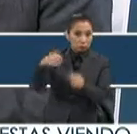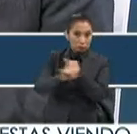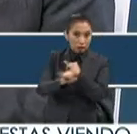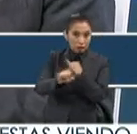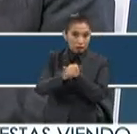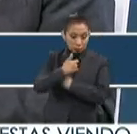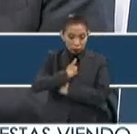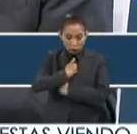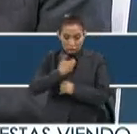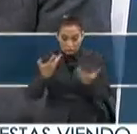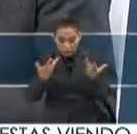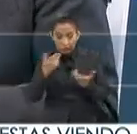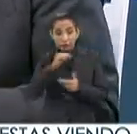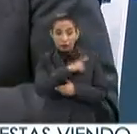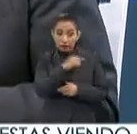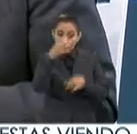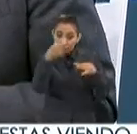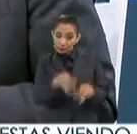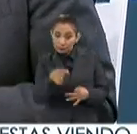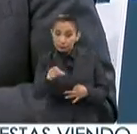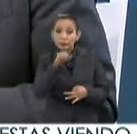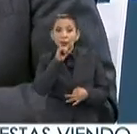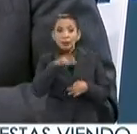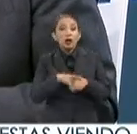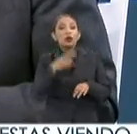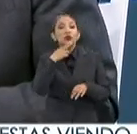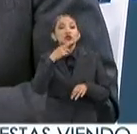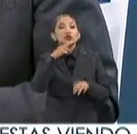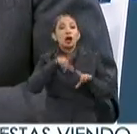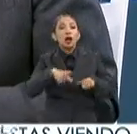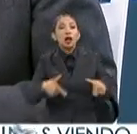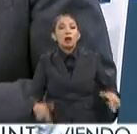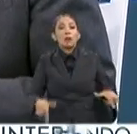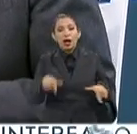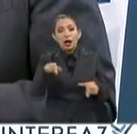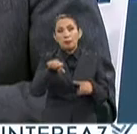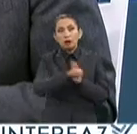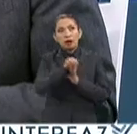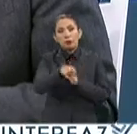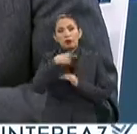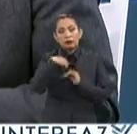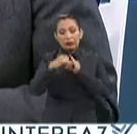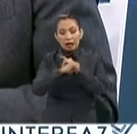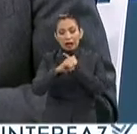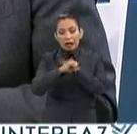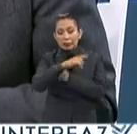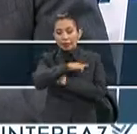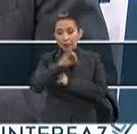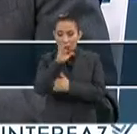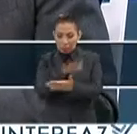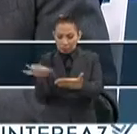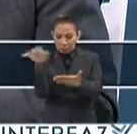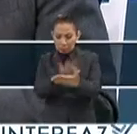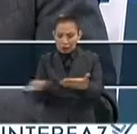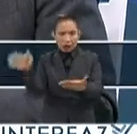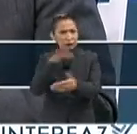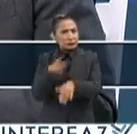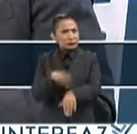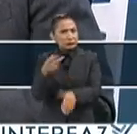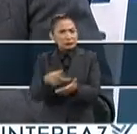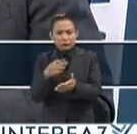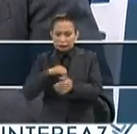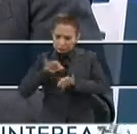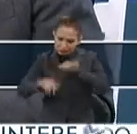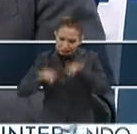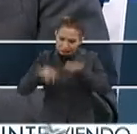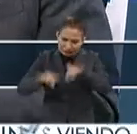aprendizaje, también el manejo de los lenguajes. O sea, para alguien que estudia a distancia tiene que leer mucho, tiene que entregar